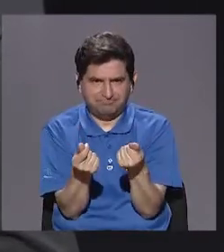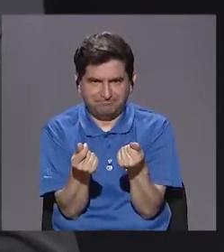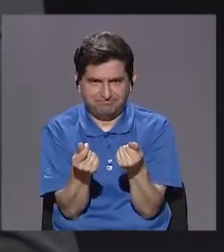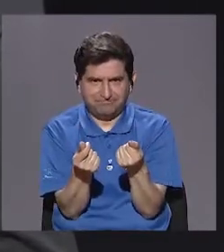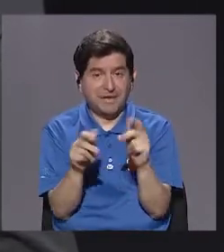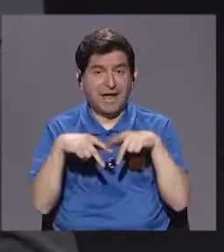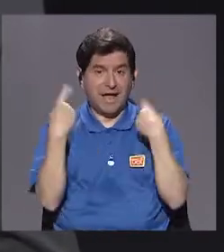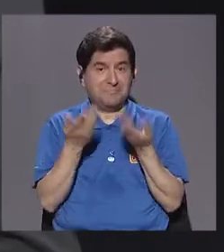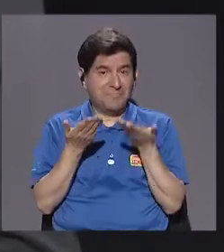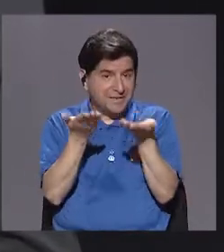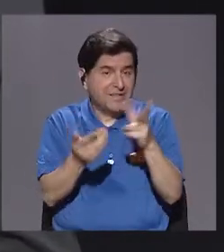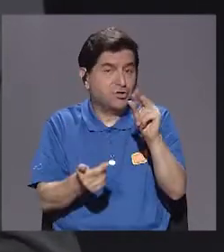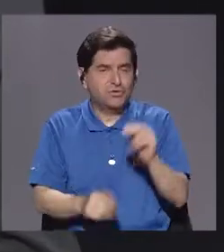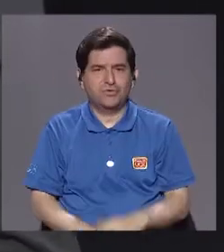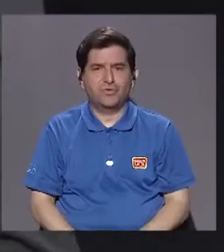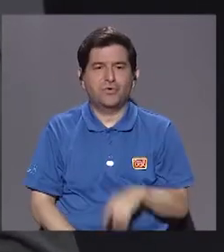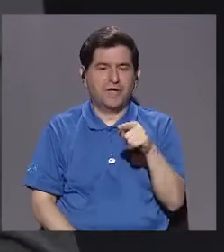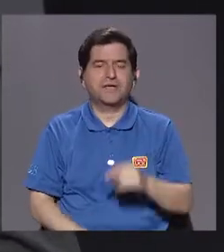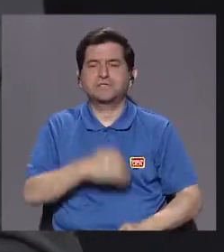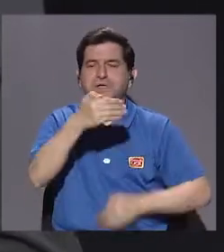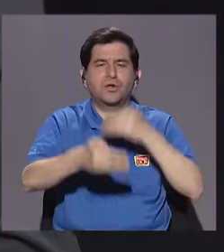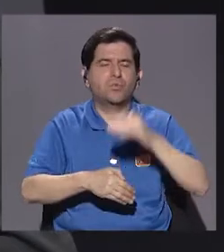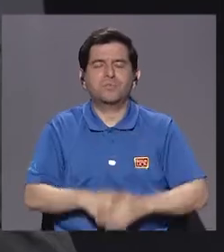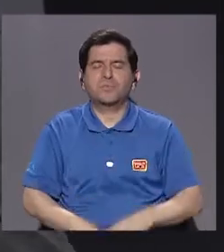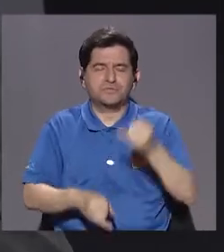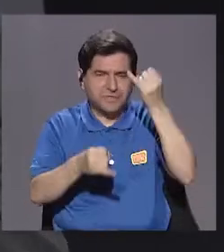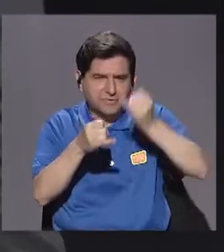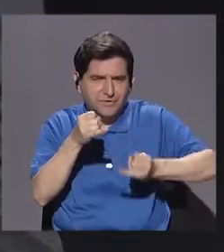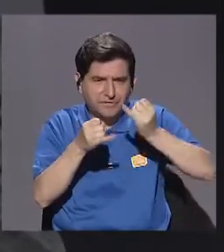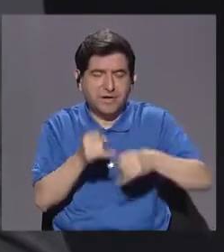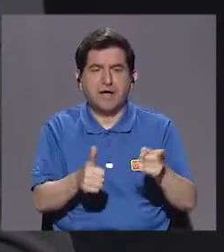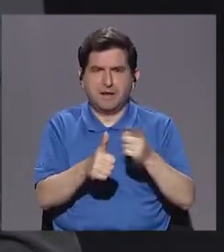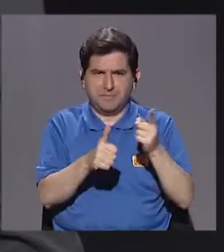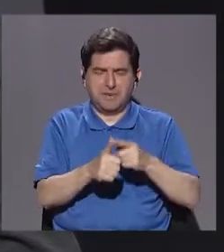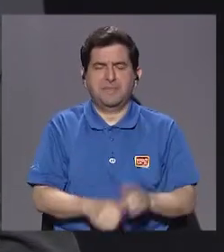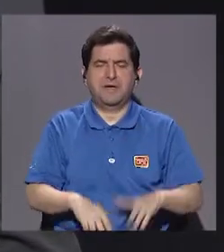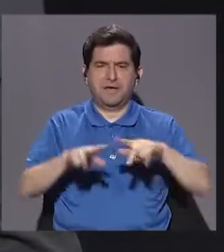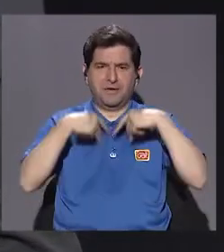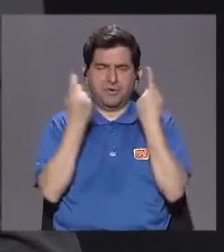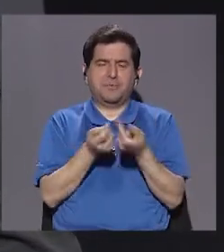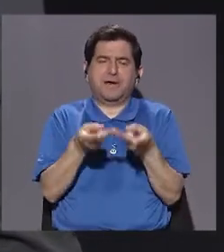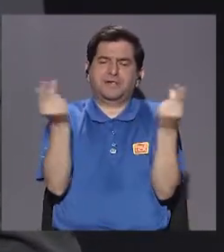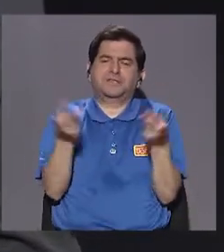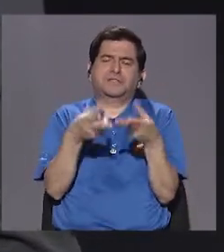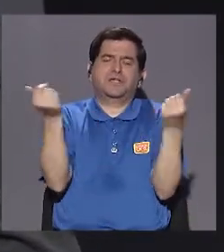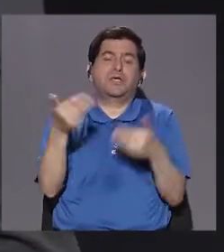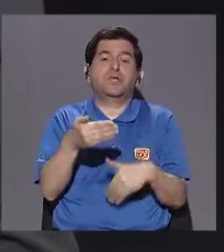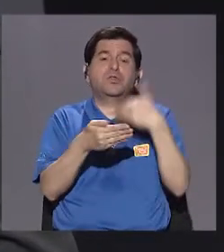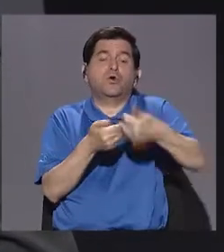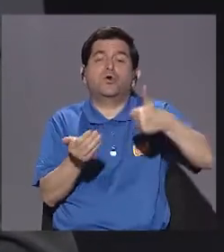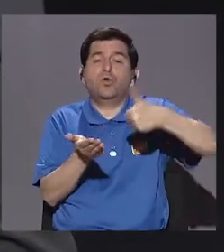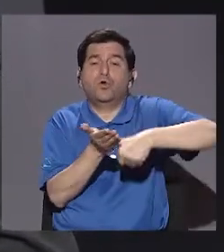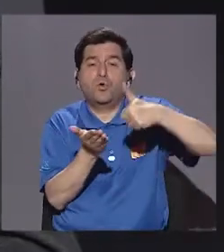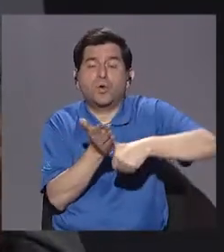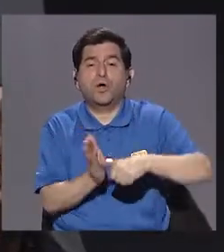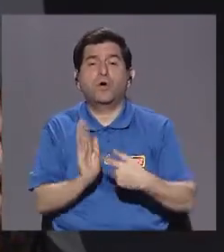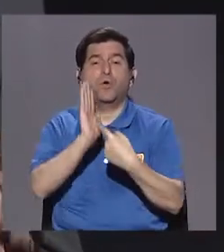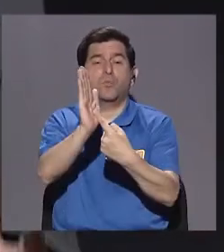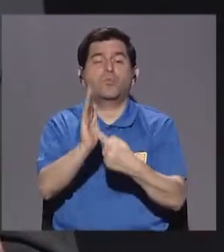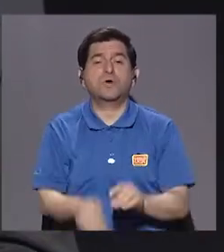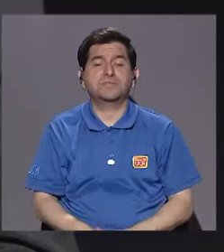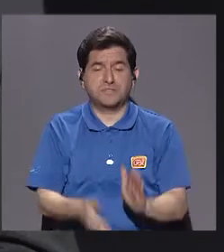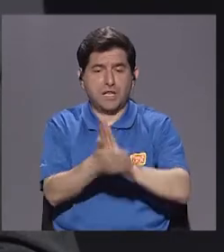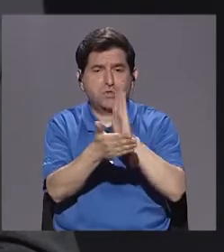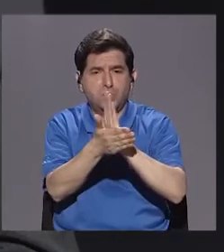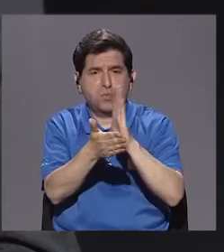sino que es a través de una liquidación los partidos primero tienen que gastar el dinero y después de las elecciones tienen que presentar